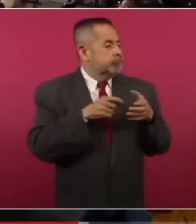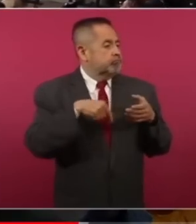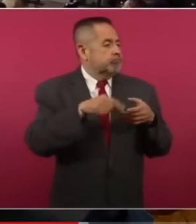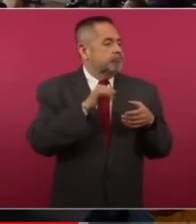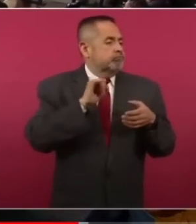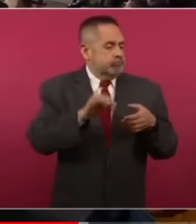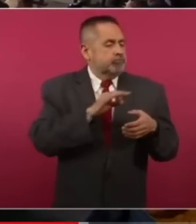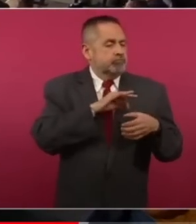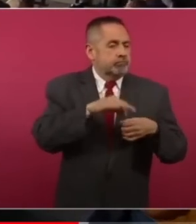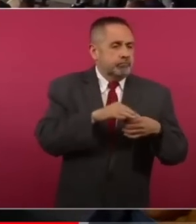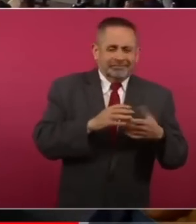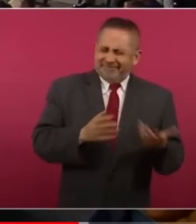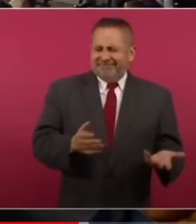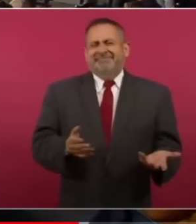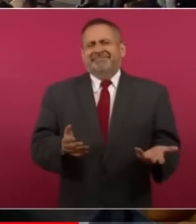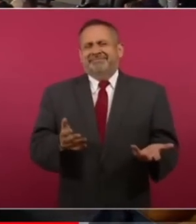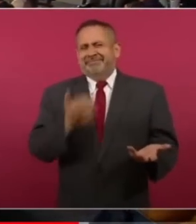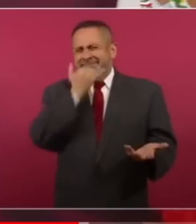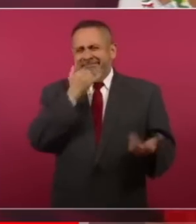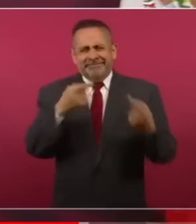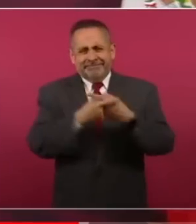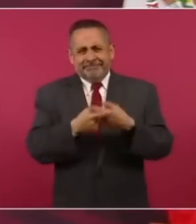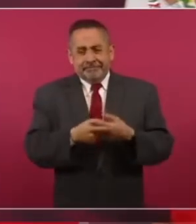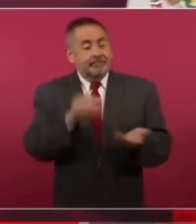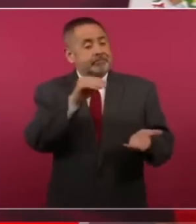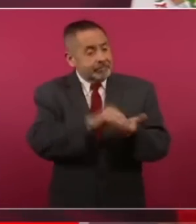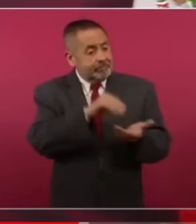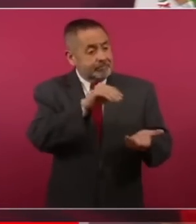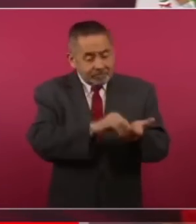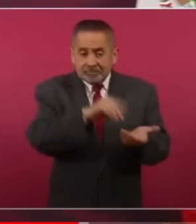Entonces, eso no se supera.